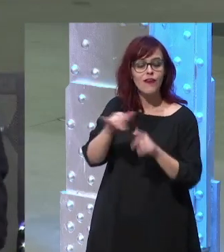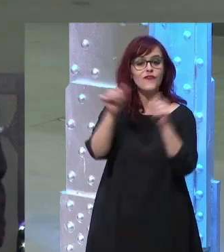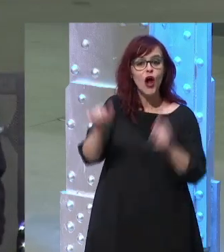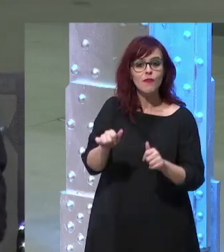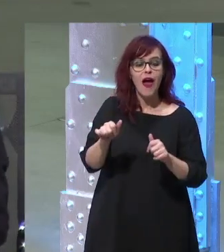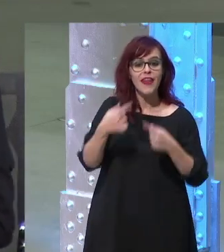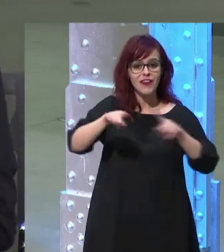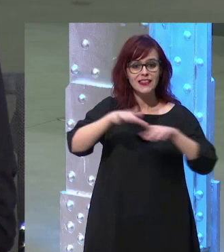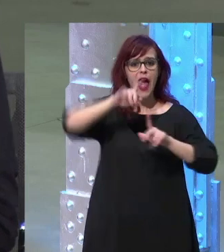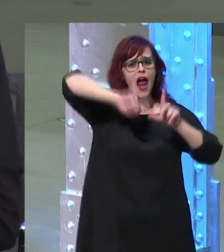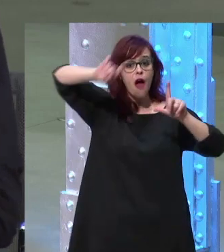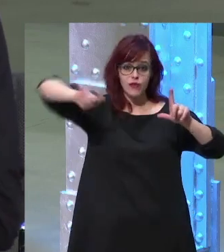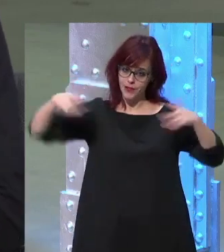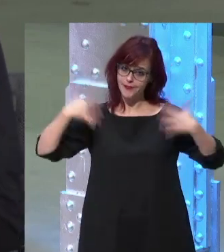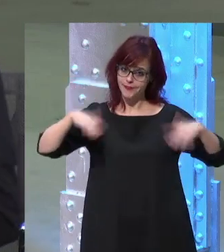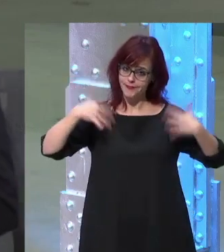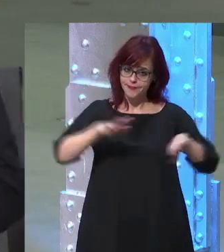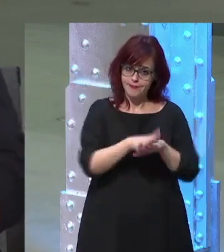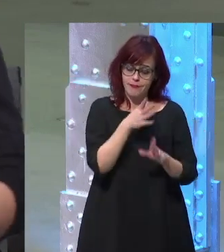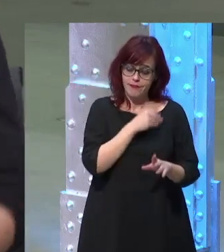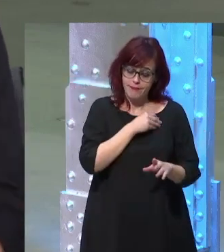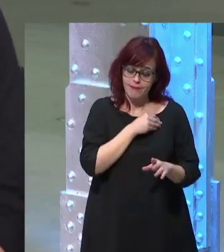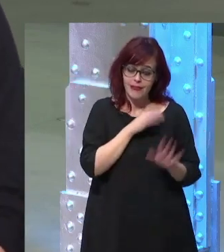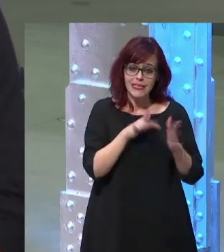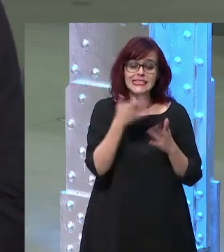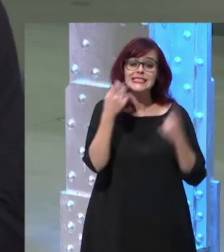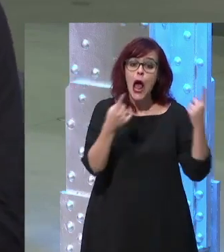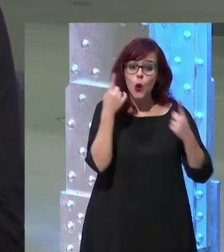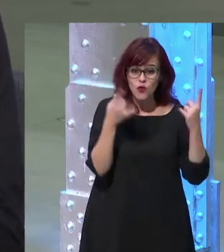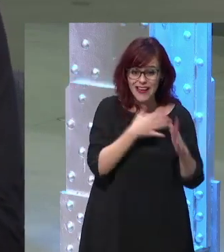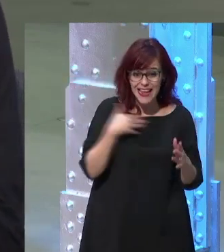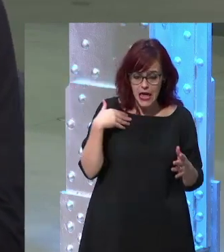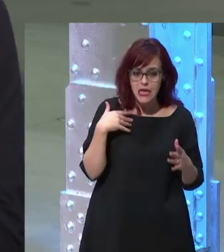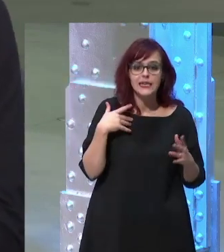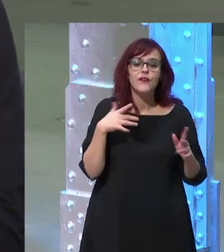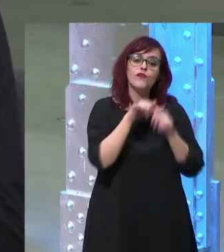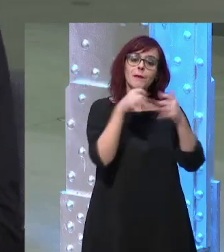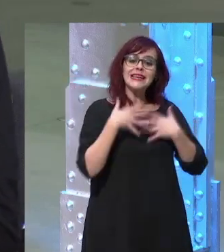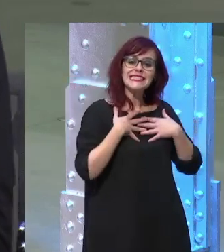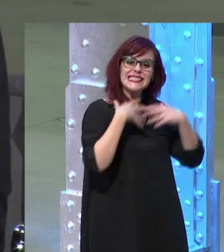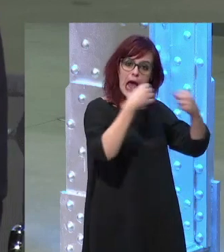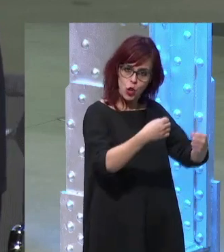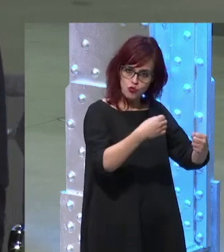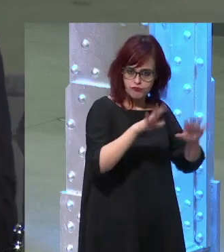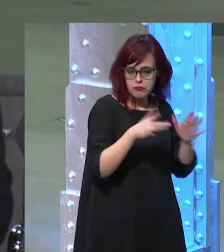muchísimas gráficas. Entonces, si alguien tiene la intención sana, por otra parte, de